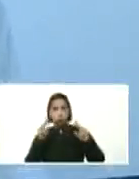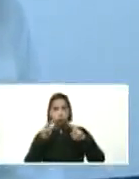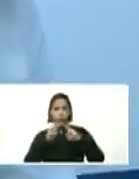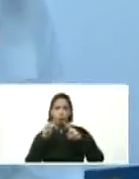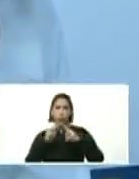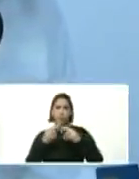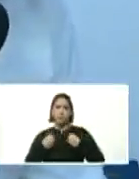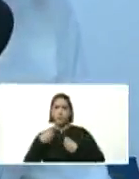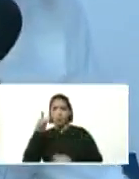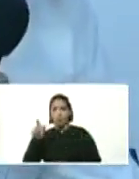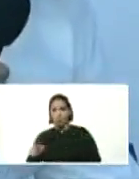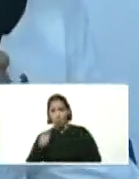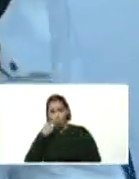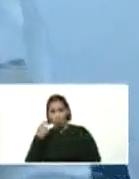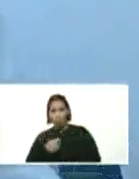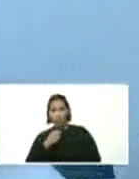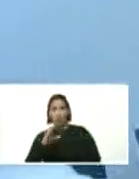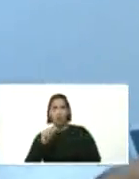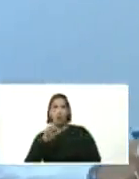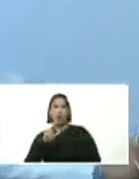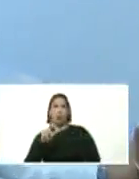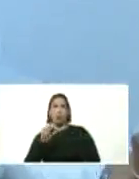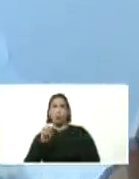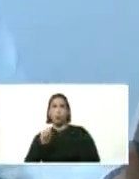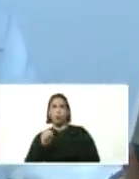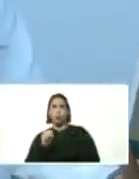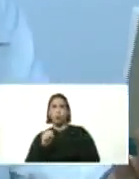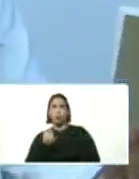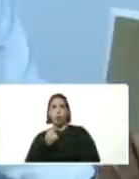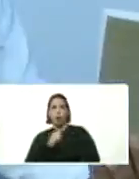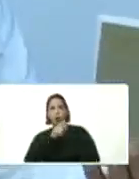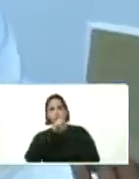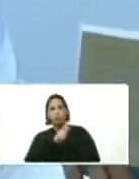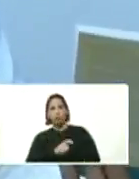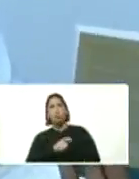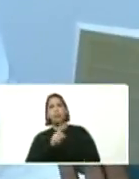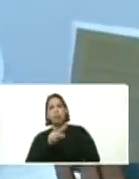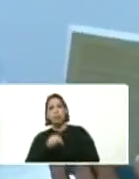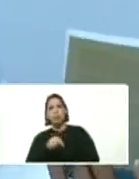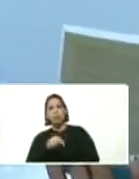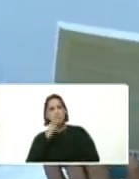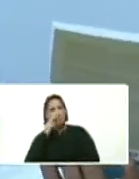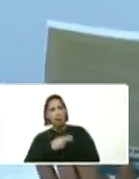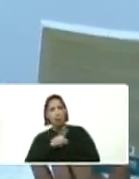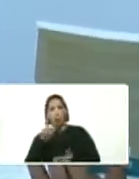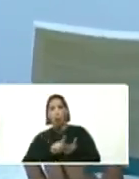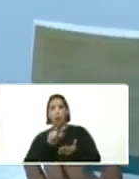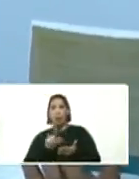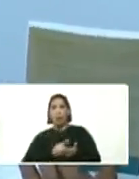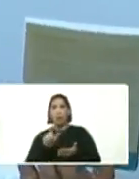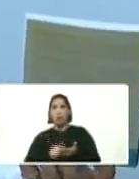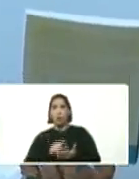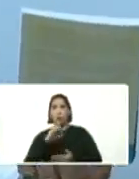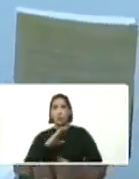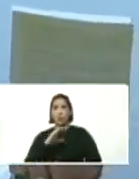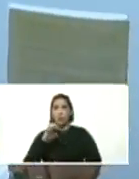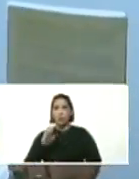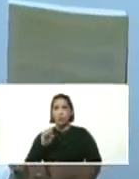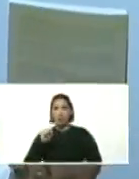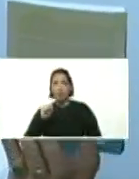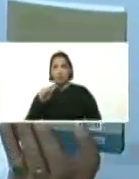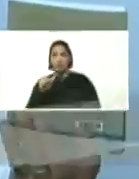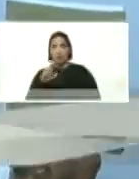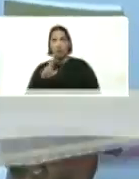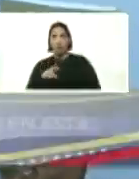vida de Carlos Aponte. Aquí está César Rengifo. Horizonte Múltiple. Nuestro